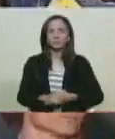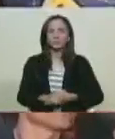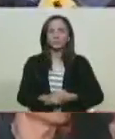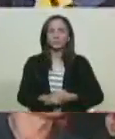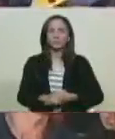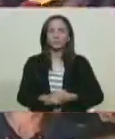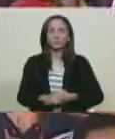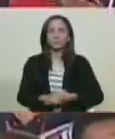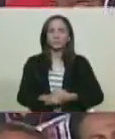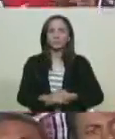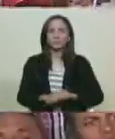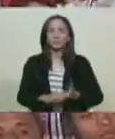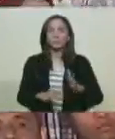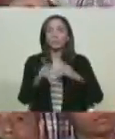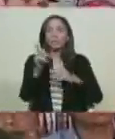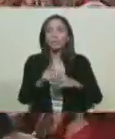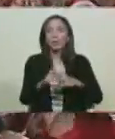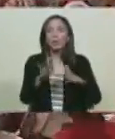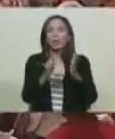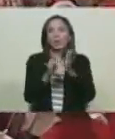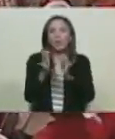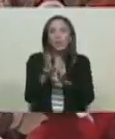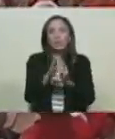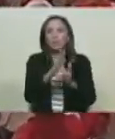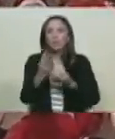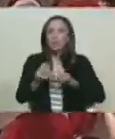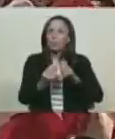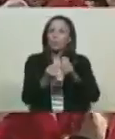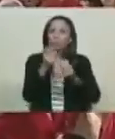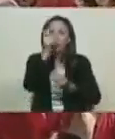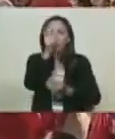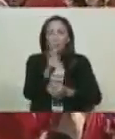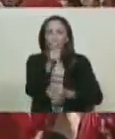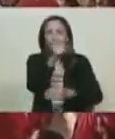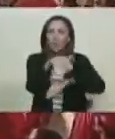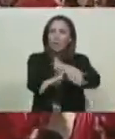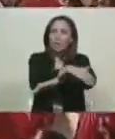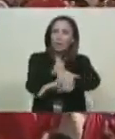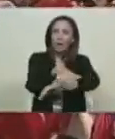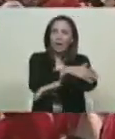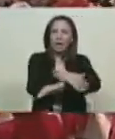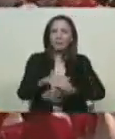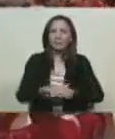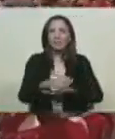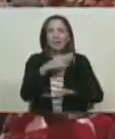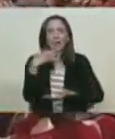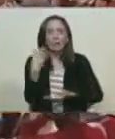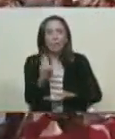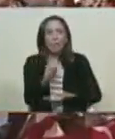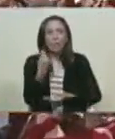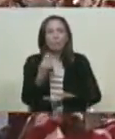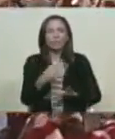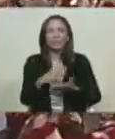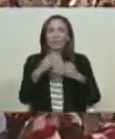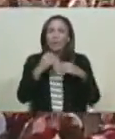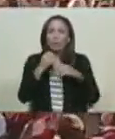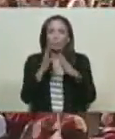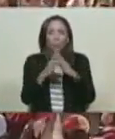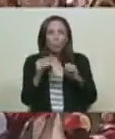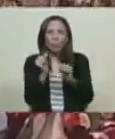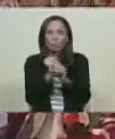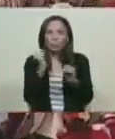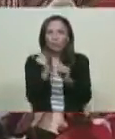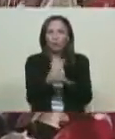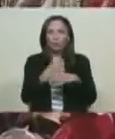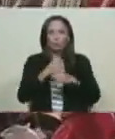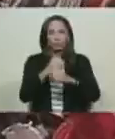al Cristo que está en las calles, al Cristo pueblo, al Cristo joven, al Cristo obrero, al